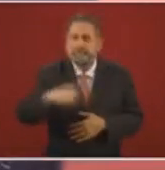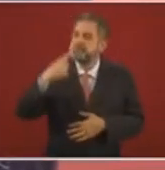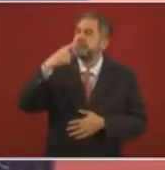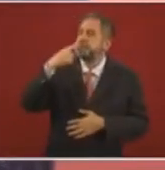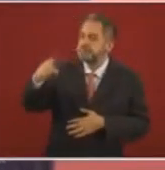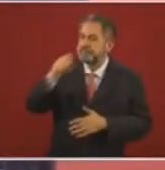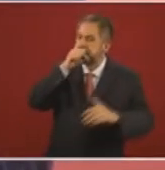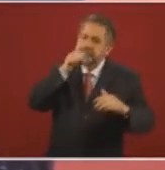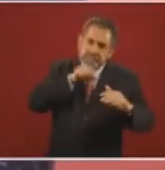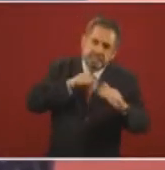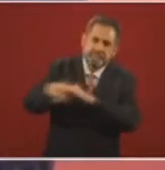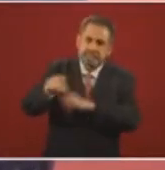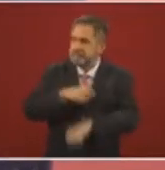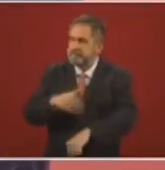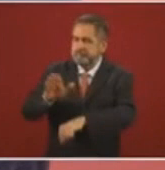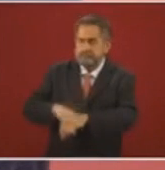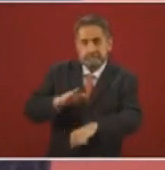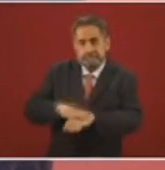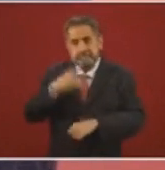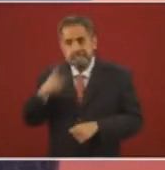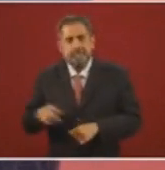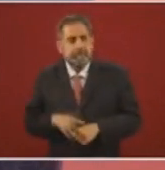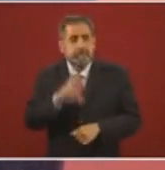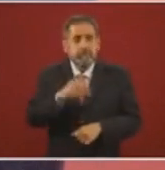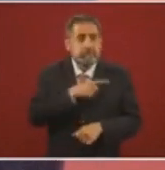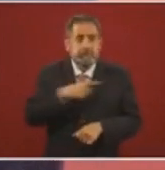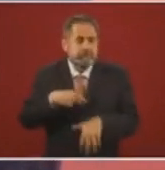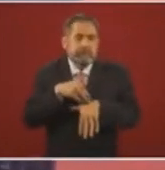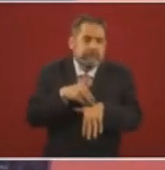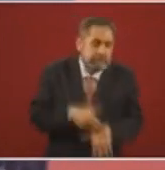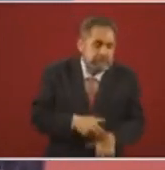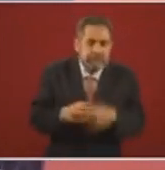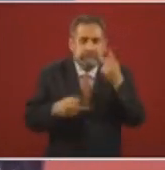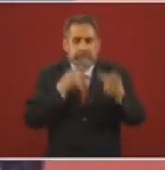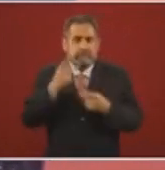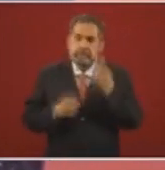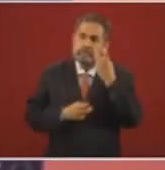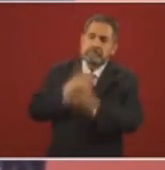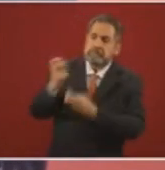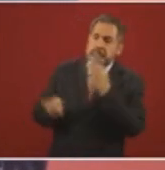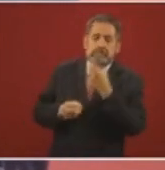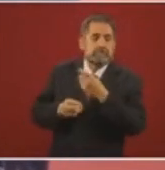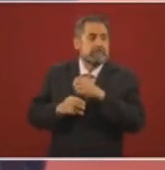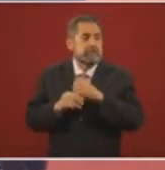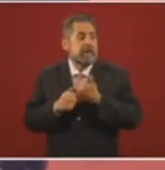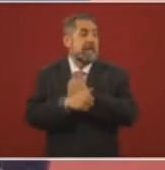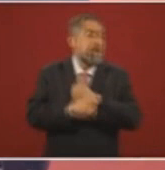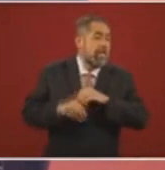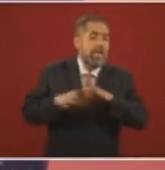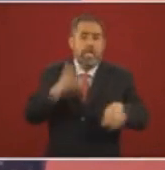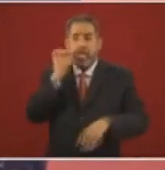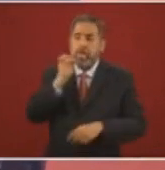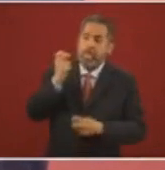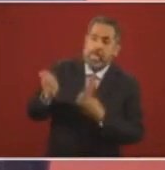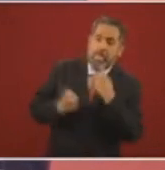necesitamos que lo digan que lo alerten y no se dejen llevar por esta campaña de desprestigio y desinformación que todo le echa la